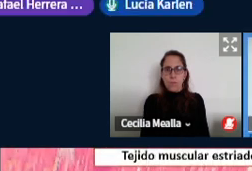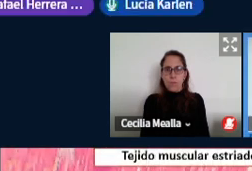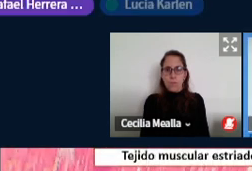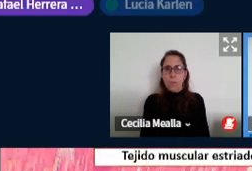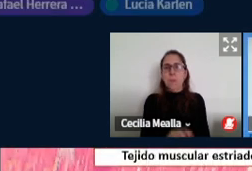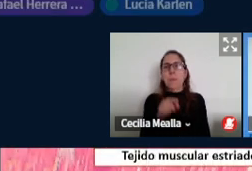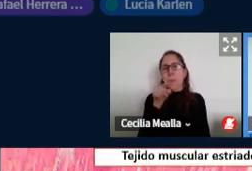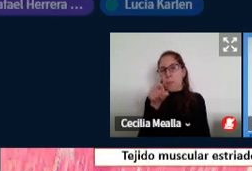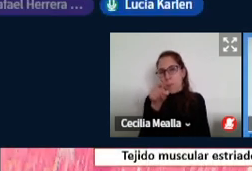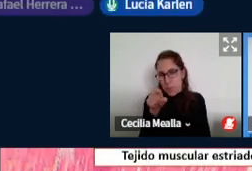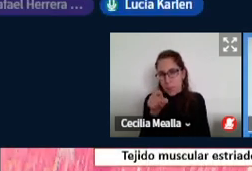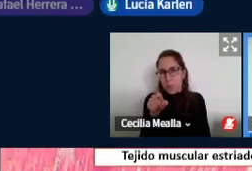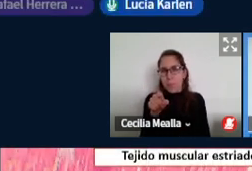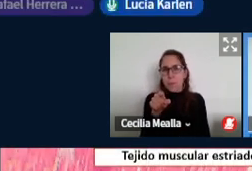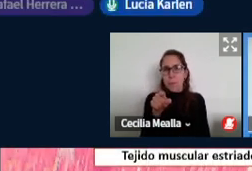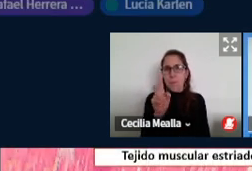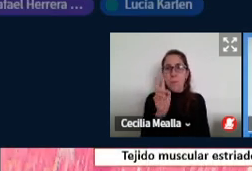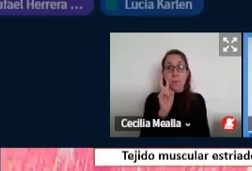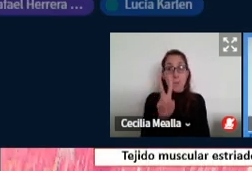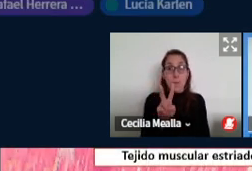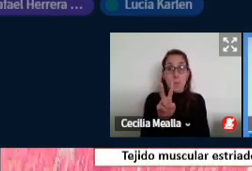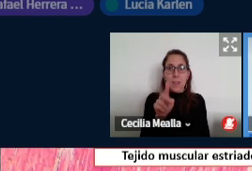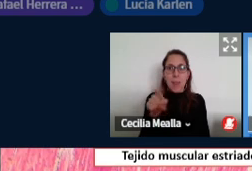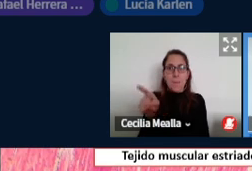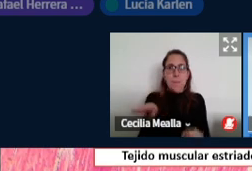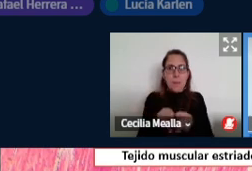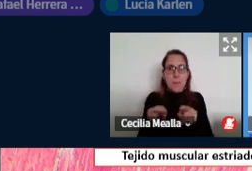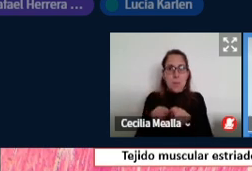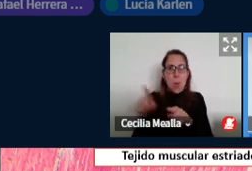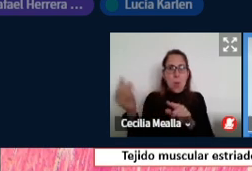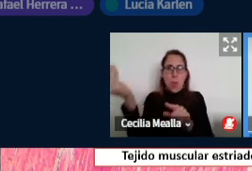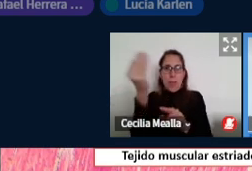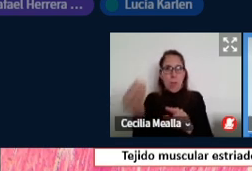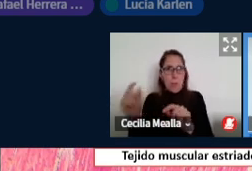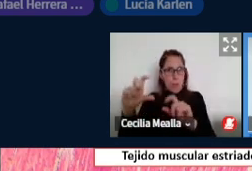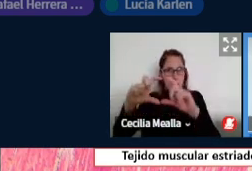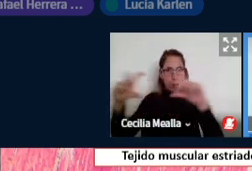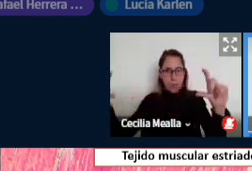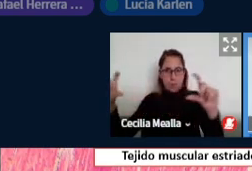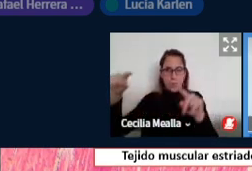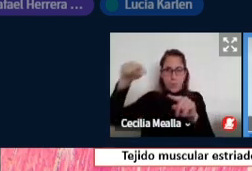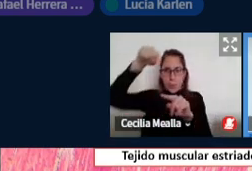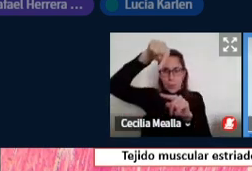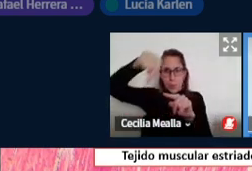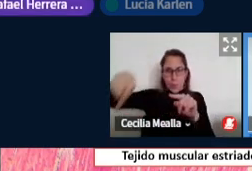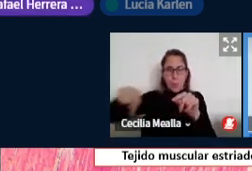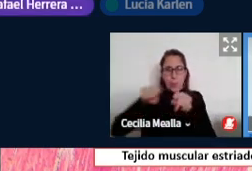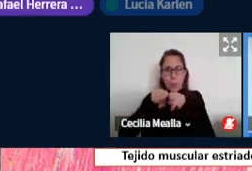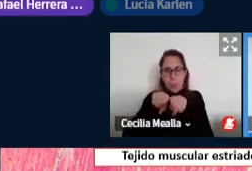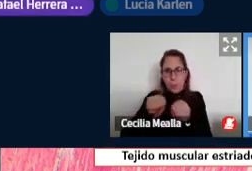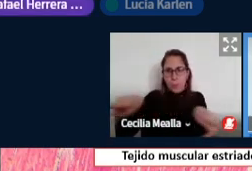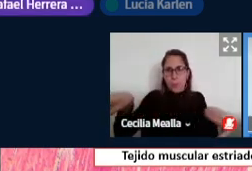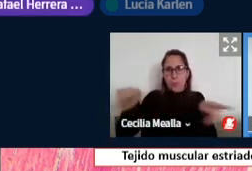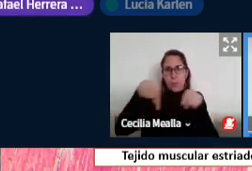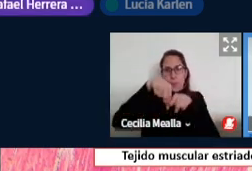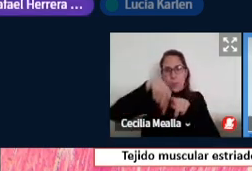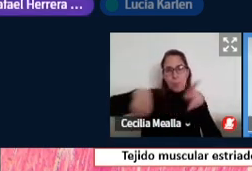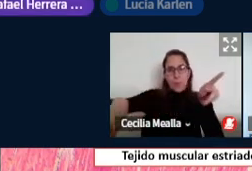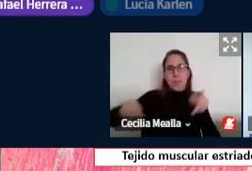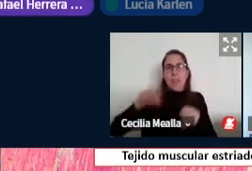Si bien en esta no se ven las desviaciones, pero sí marca esta diferencia que les decía Rafa Ahí de